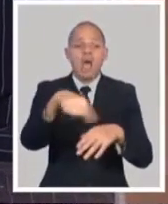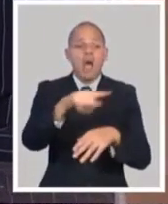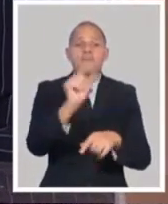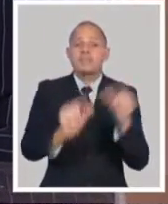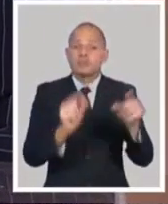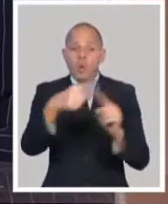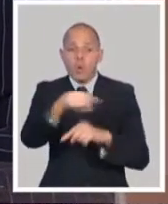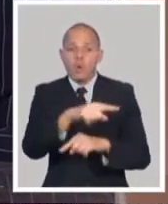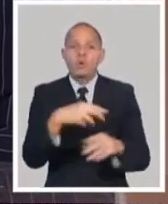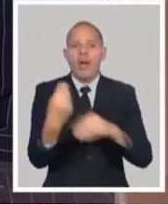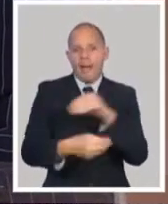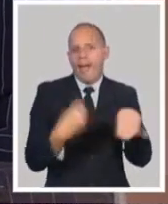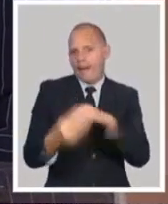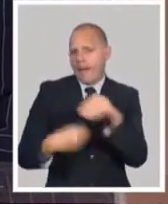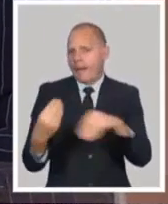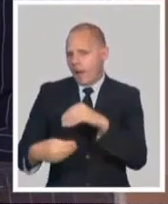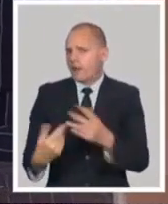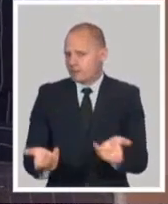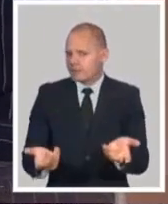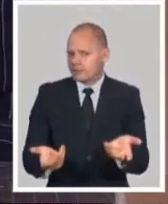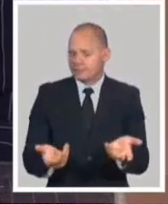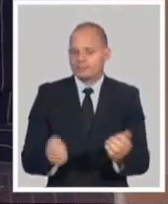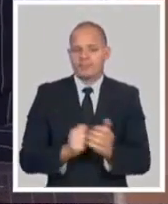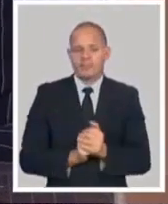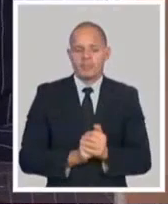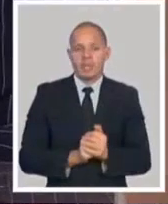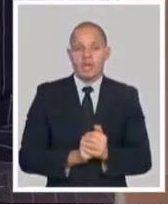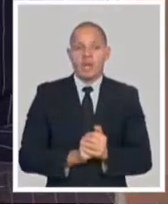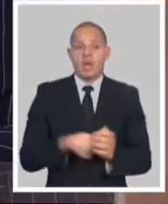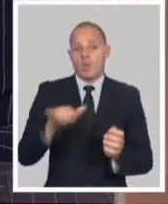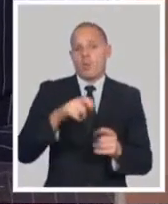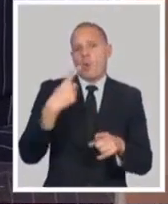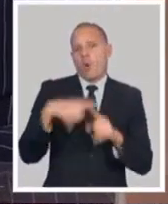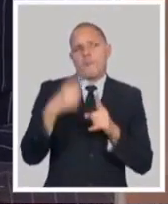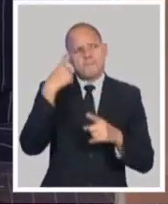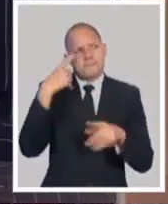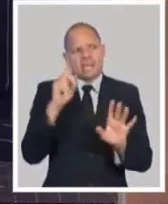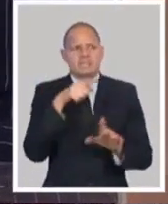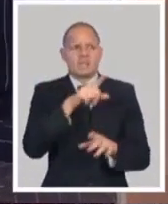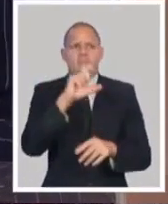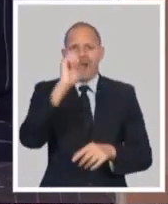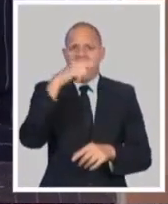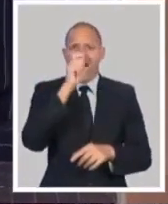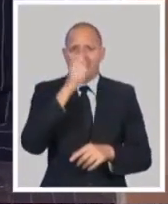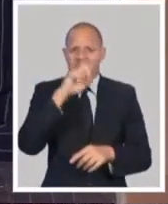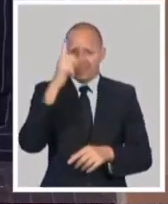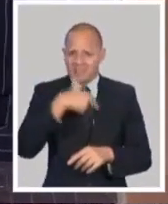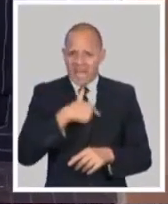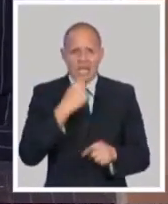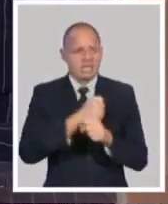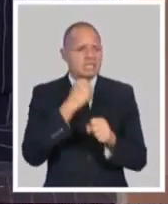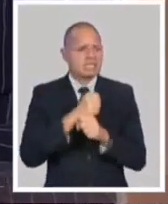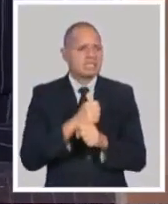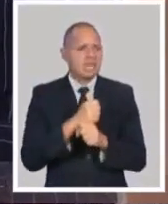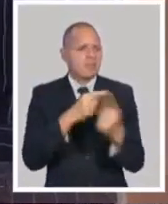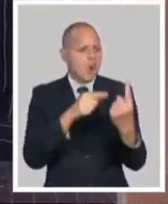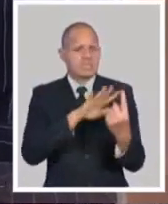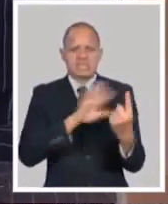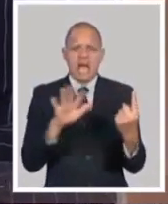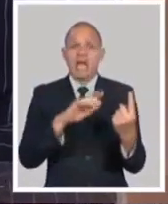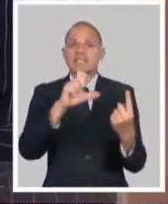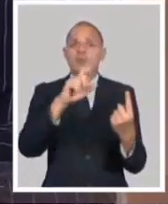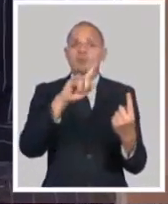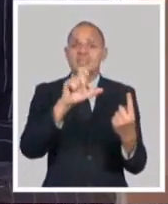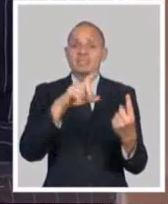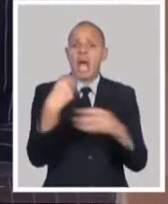fundamental es sobre todo en los aeropuertos y en las oficinas de que ellos prestan